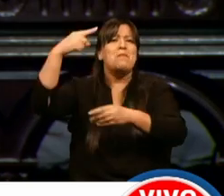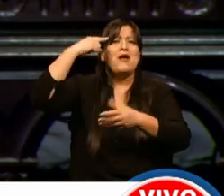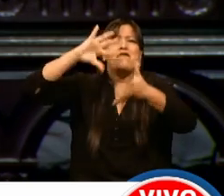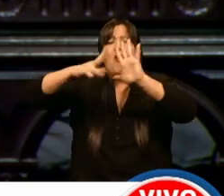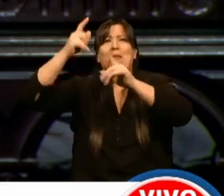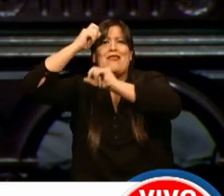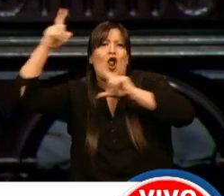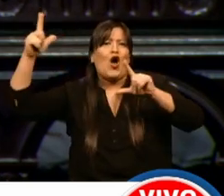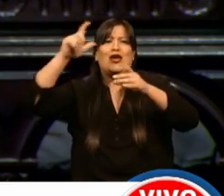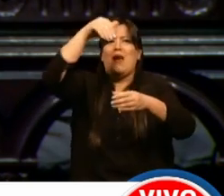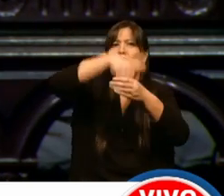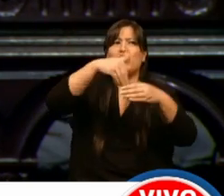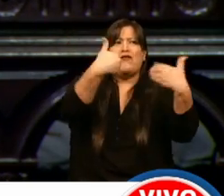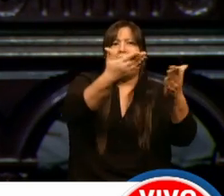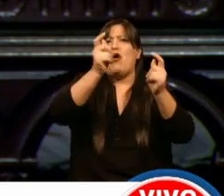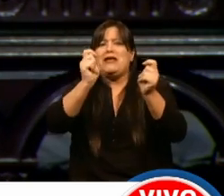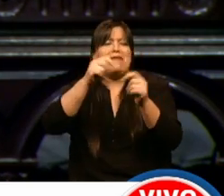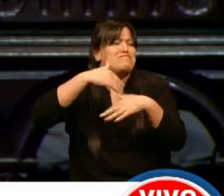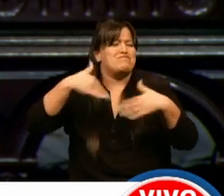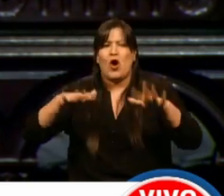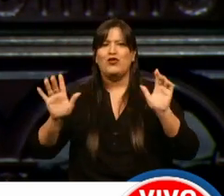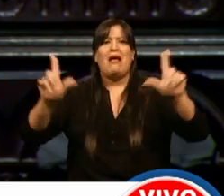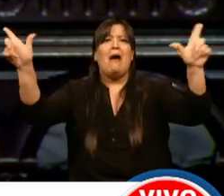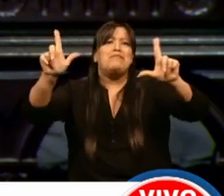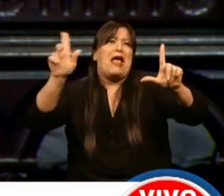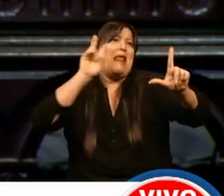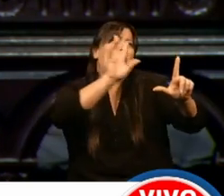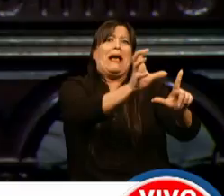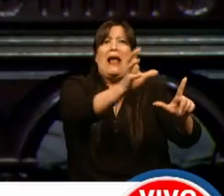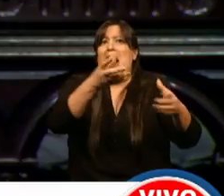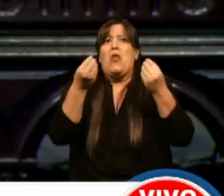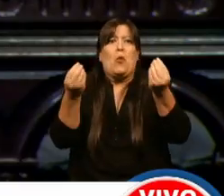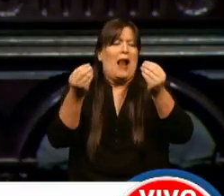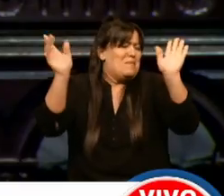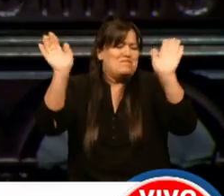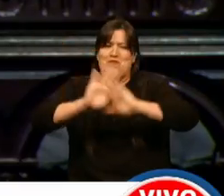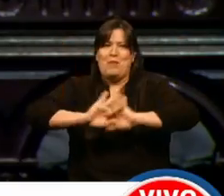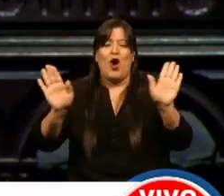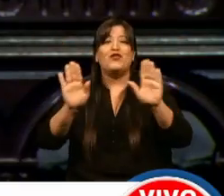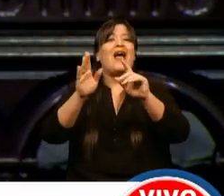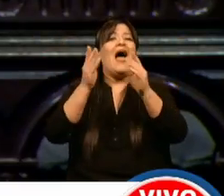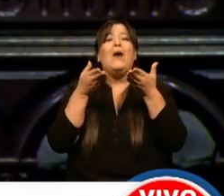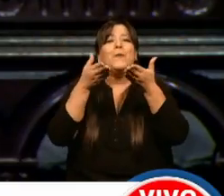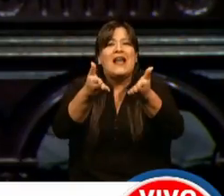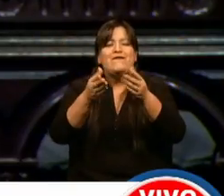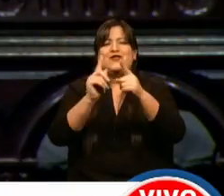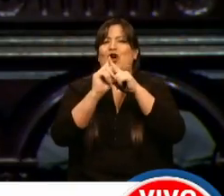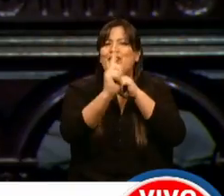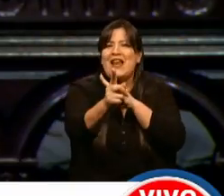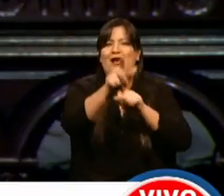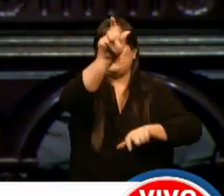vote como votes mire el canal que mire es un beneficio directo es un beneficio que aparte libera